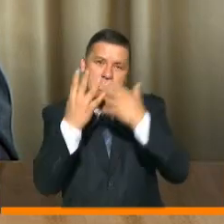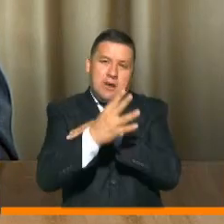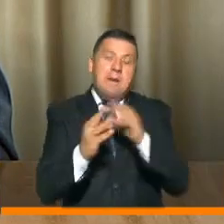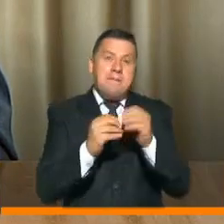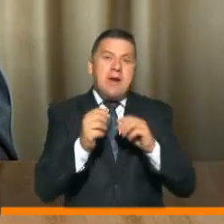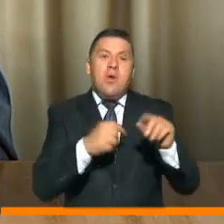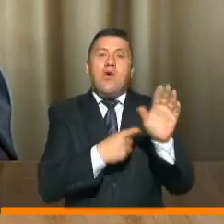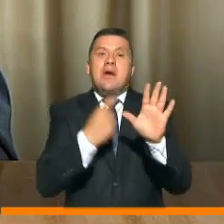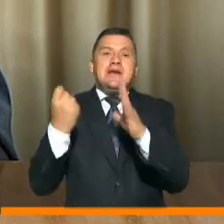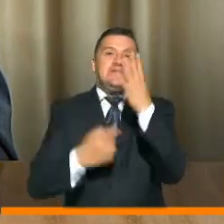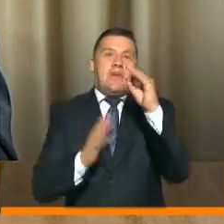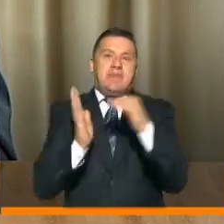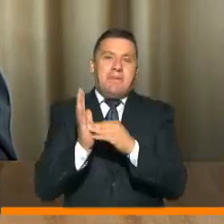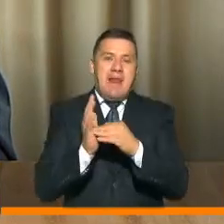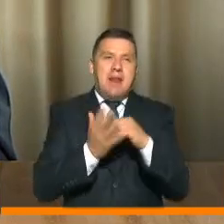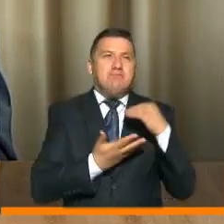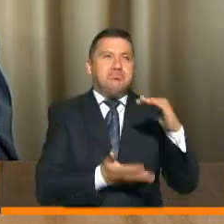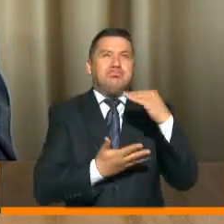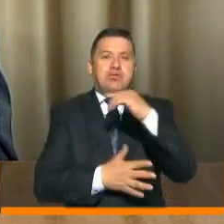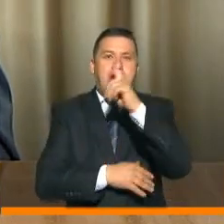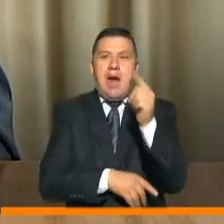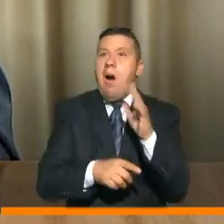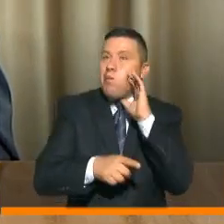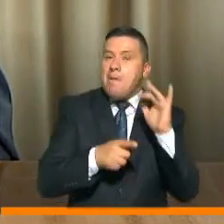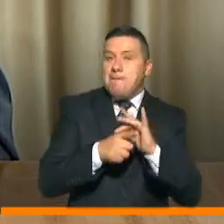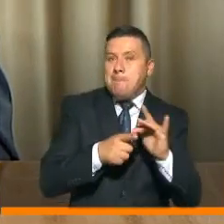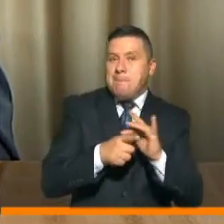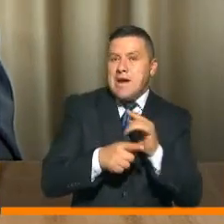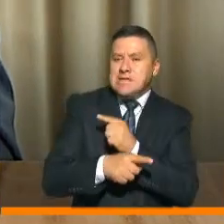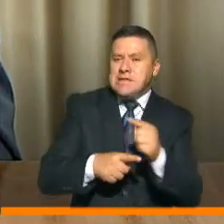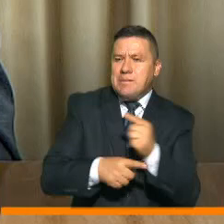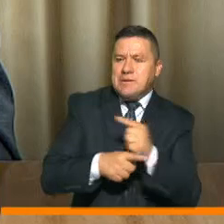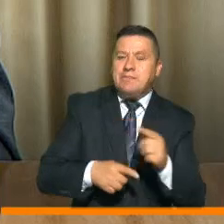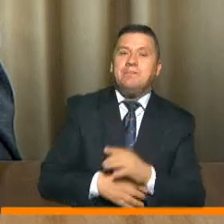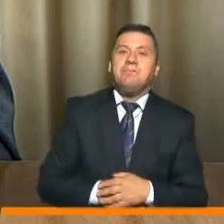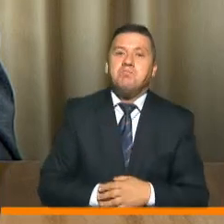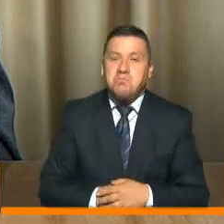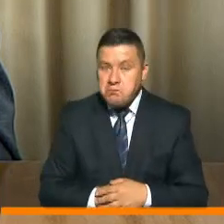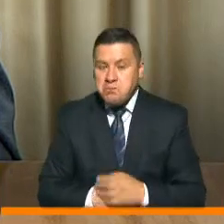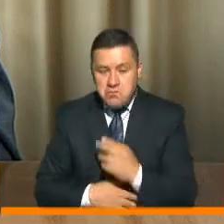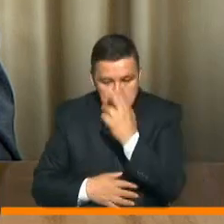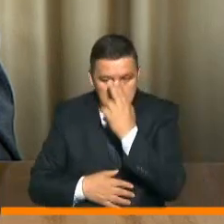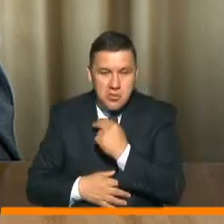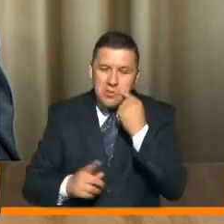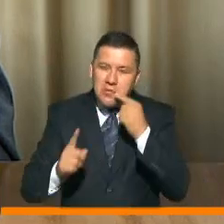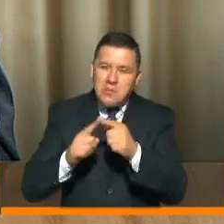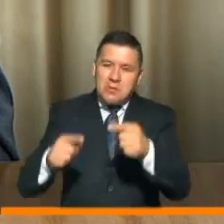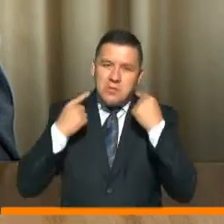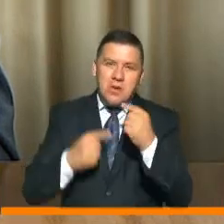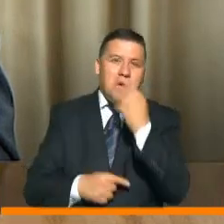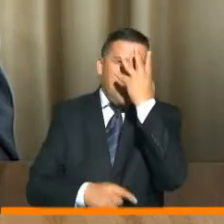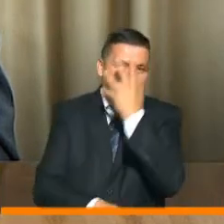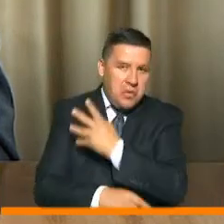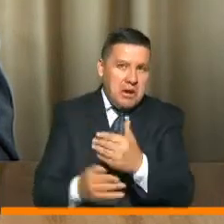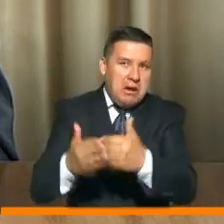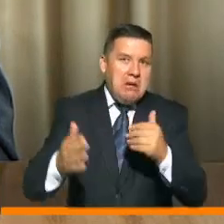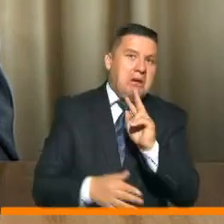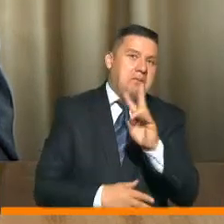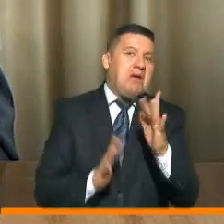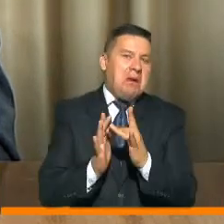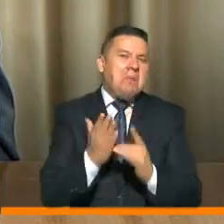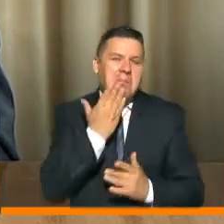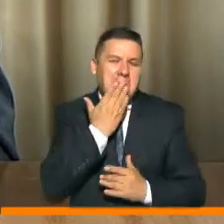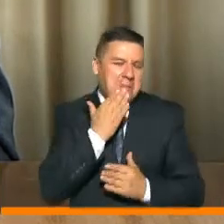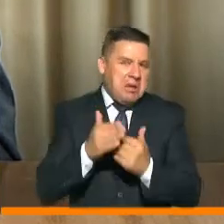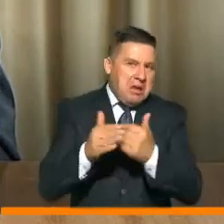de 650.000 dosis que se están aplicando a la semana. Nos permitirá cumplir la meta de los 4 millones antes del 25 de